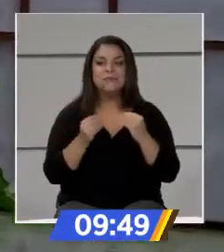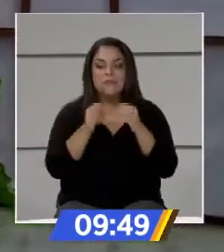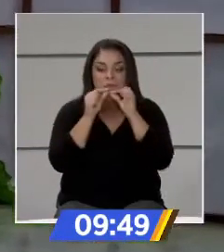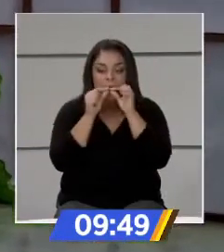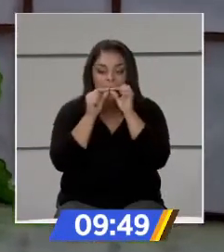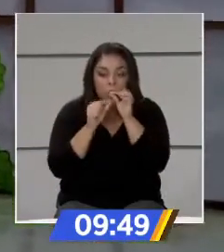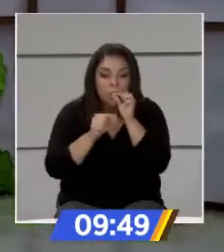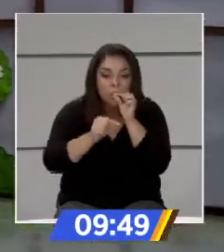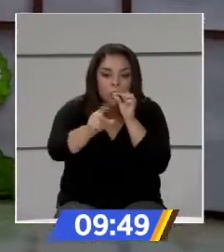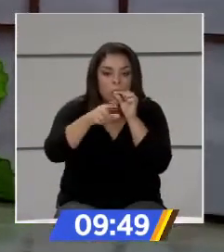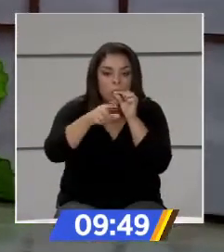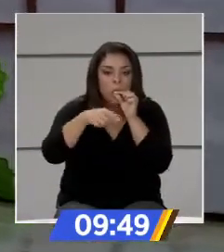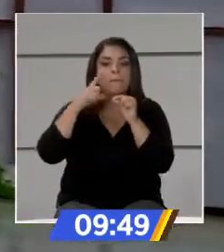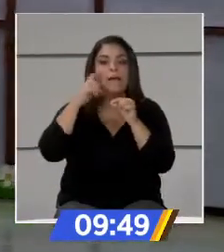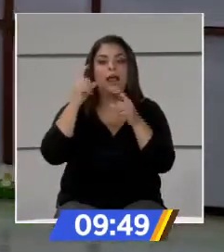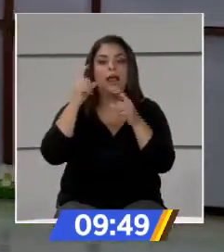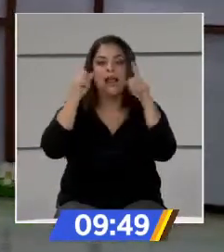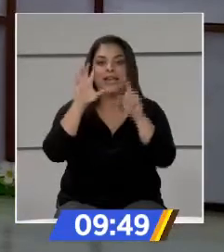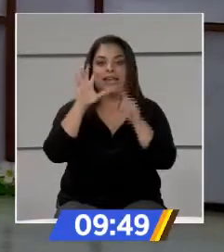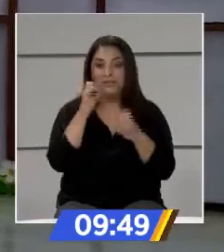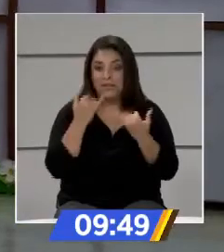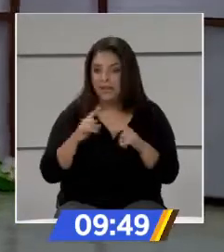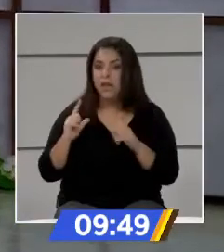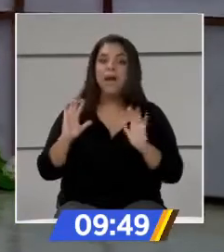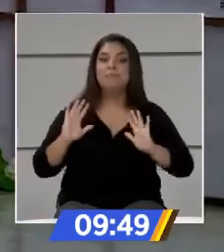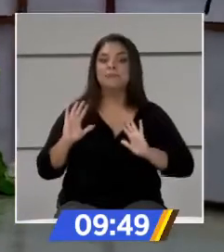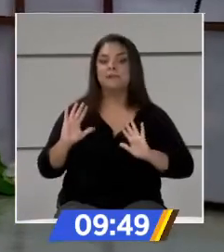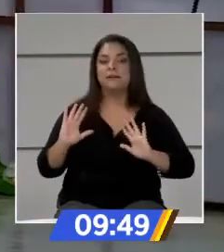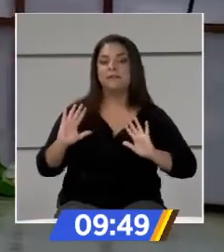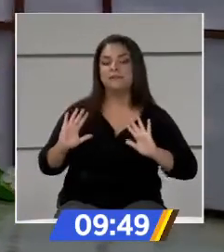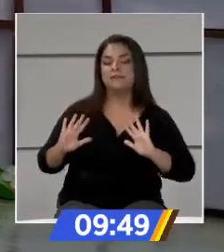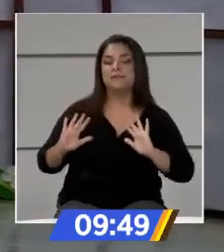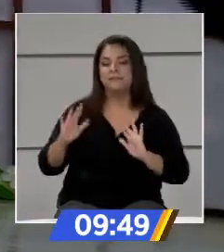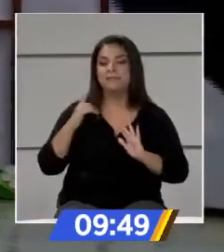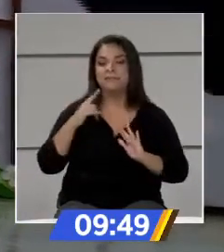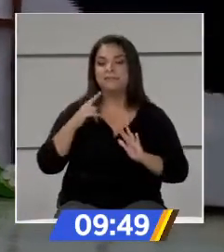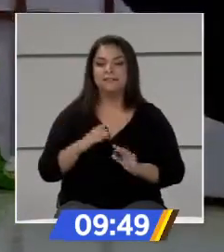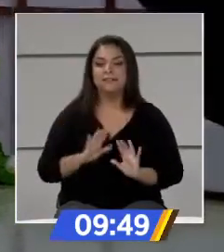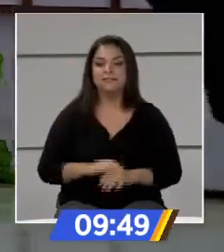al 500. Okay. En sus marcas. Ay, espérese un momentito para colocarme esto así.